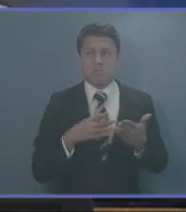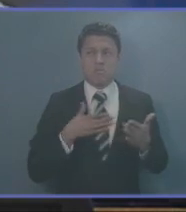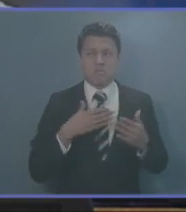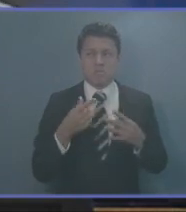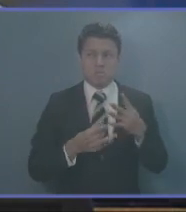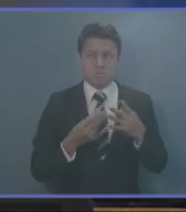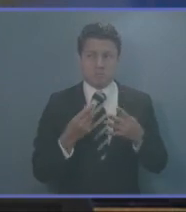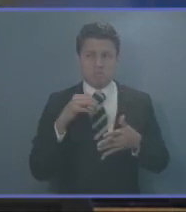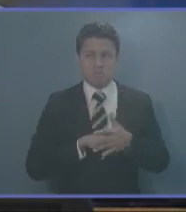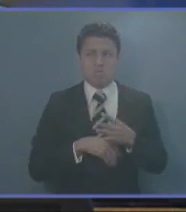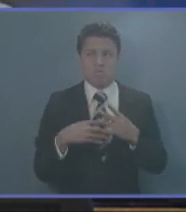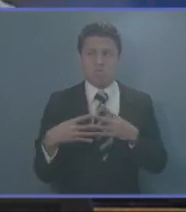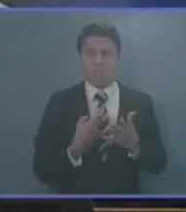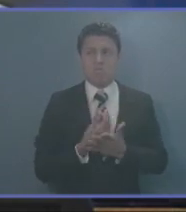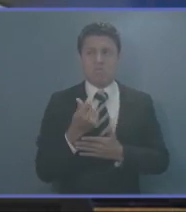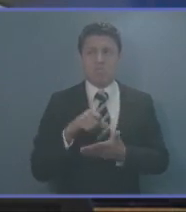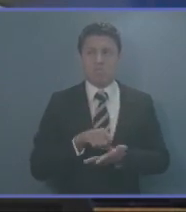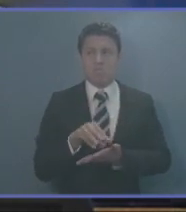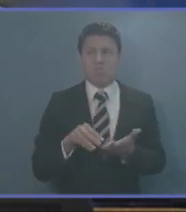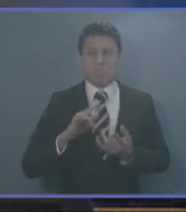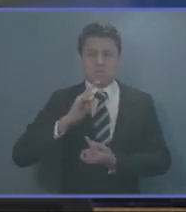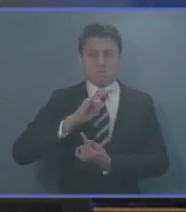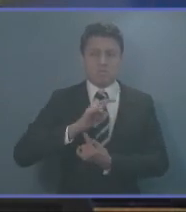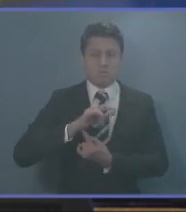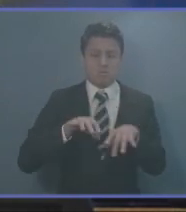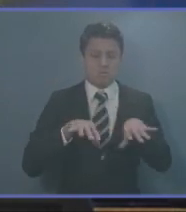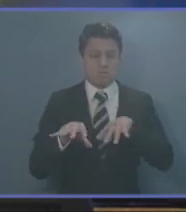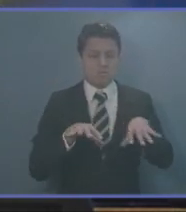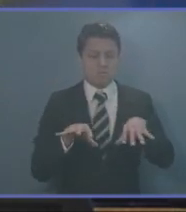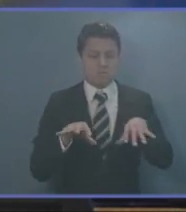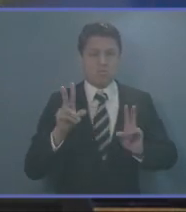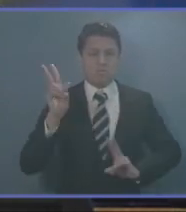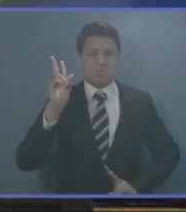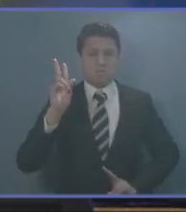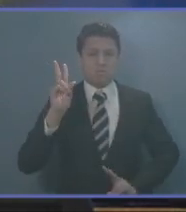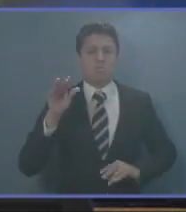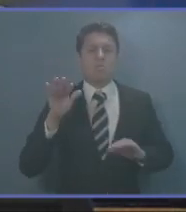ley de impuestos a las actividades económicas del municipio de Ilopango, departamento de San Salvador, señor presidente.